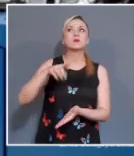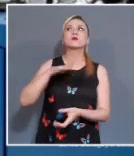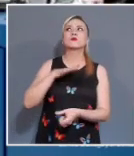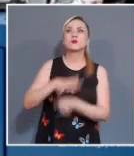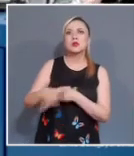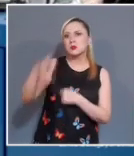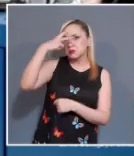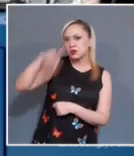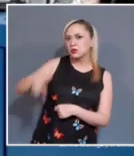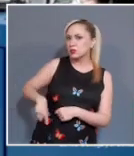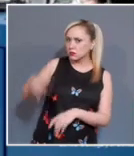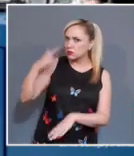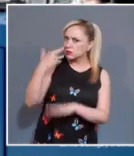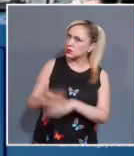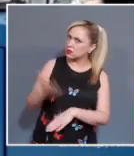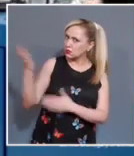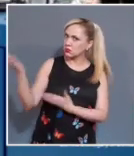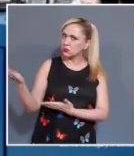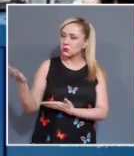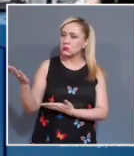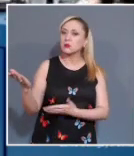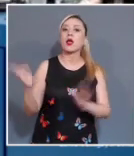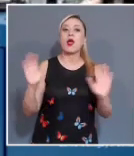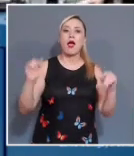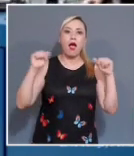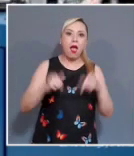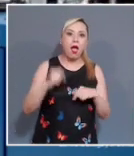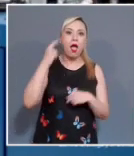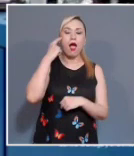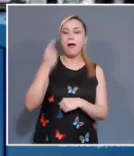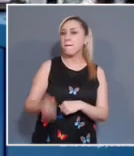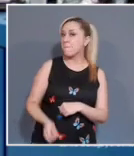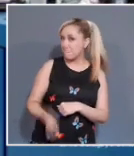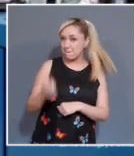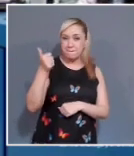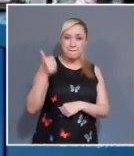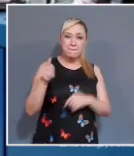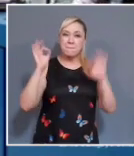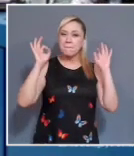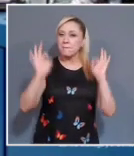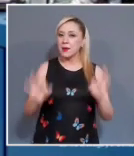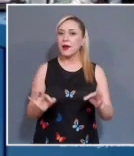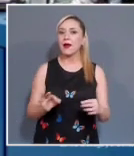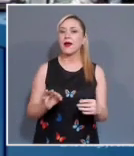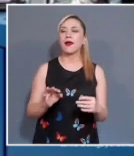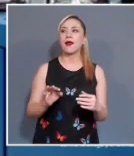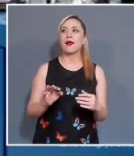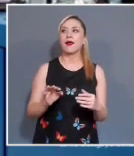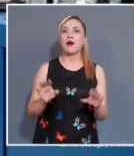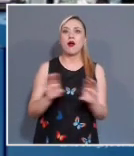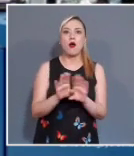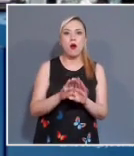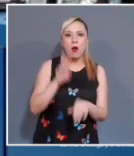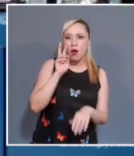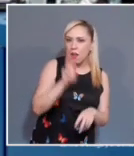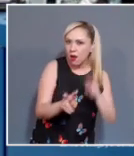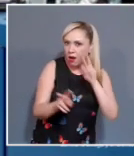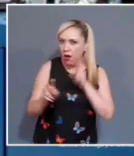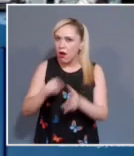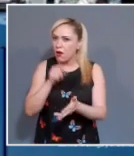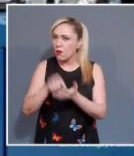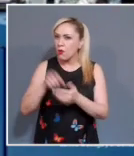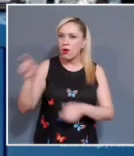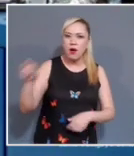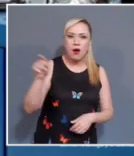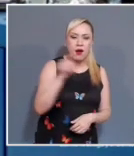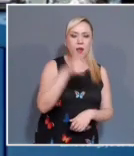primero, pues a través de este proyecto fue el primer acercamiento real que tuvimos con estos espacios, con los directivos de